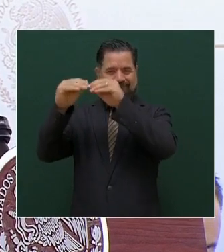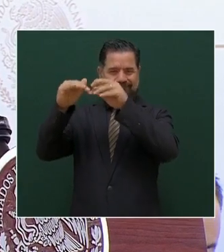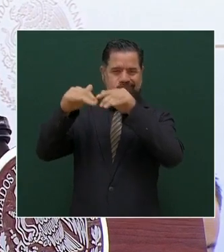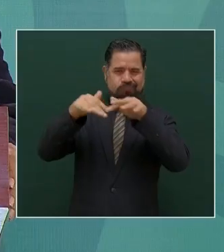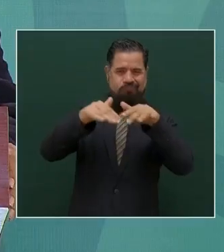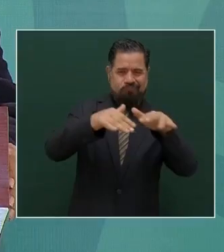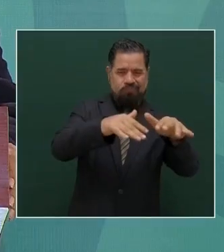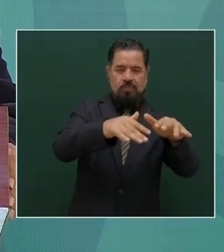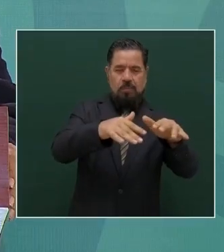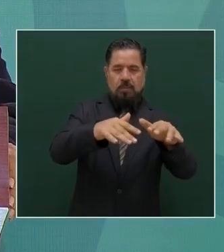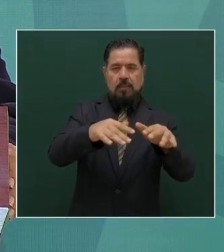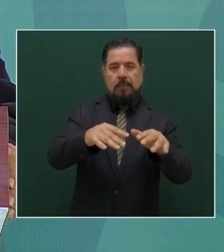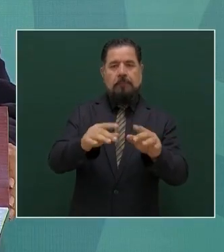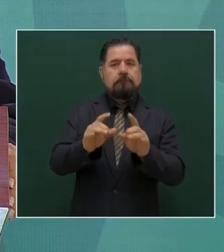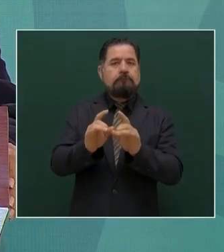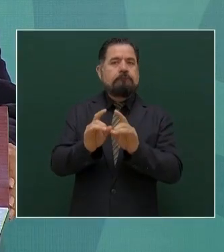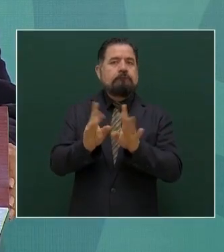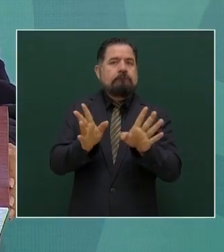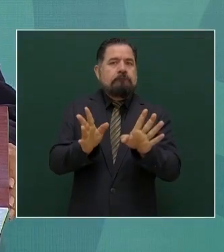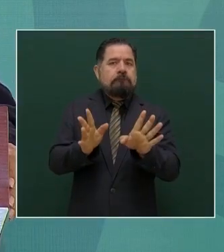y eso sí,